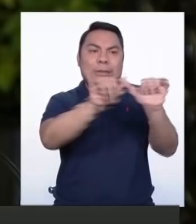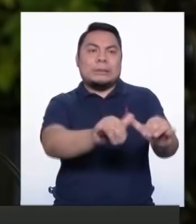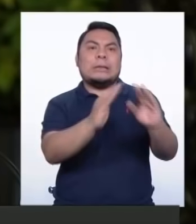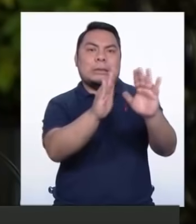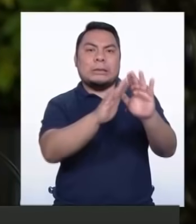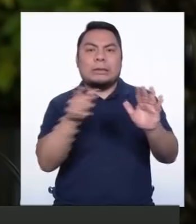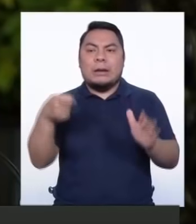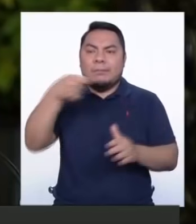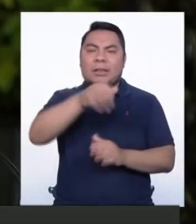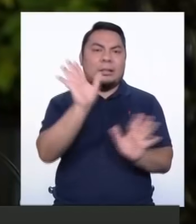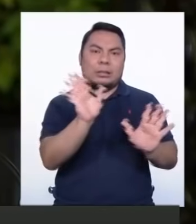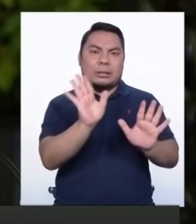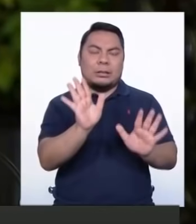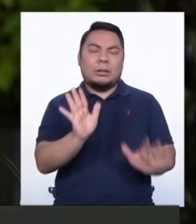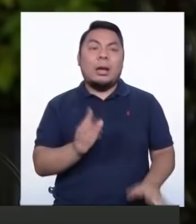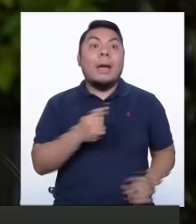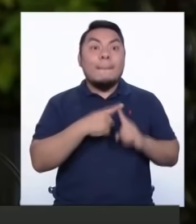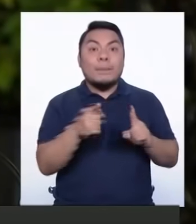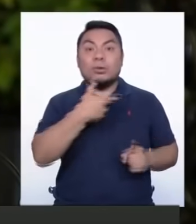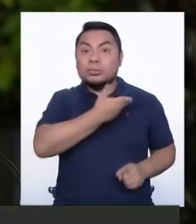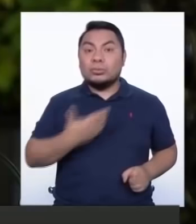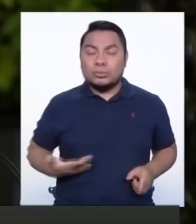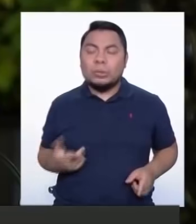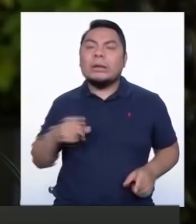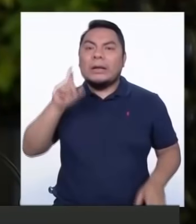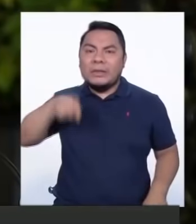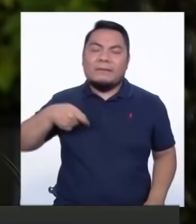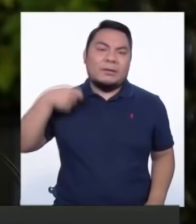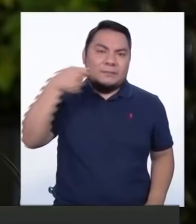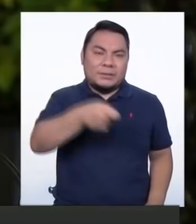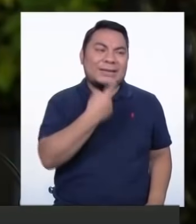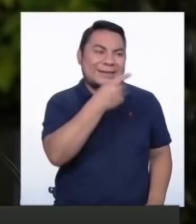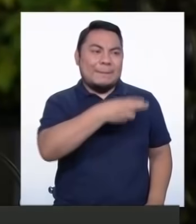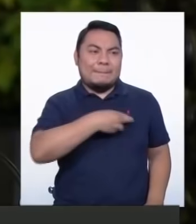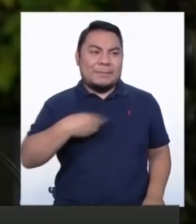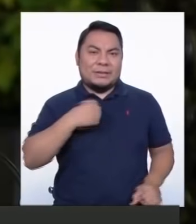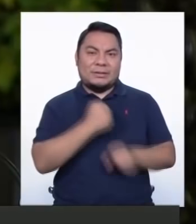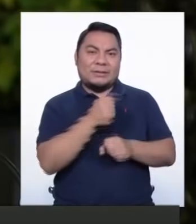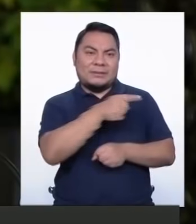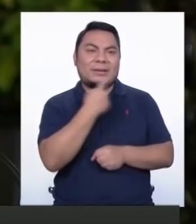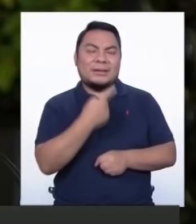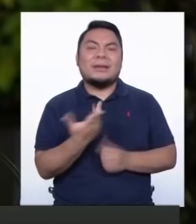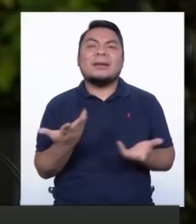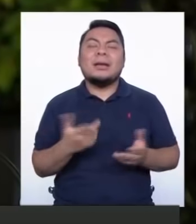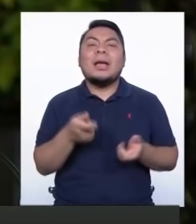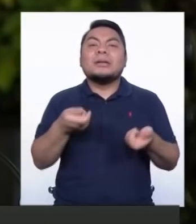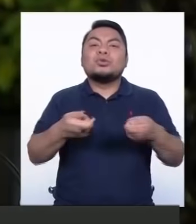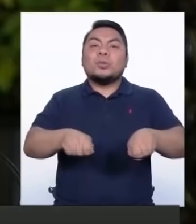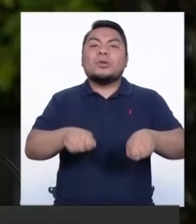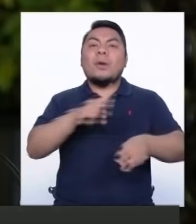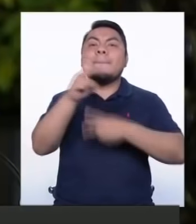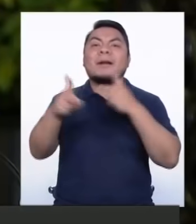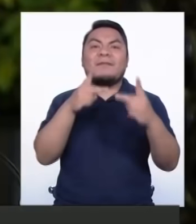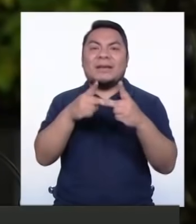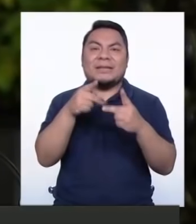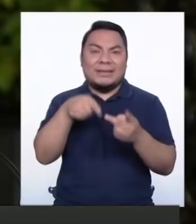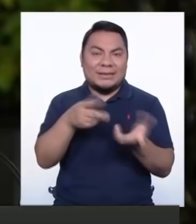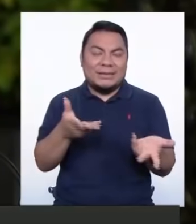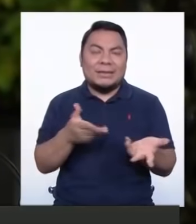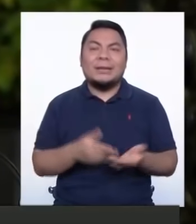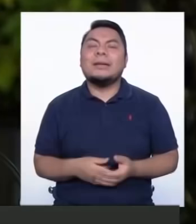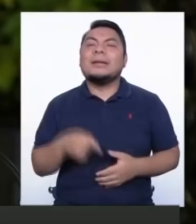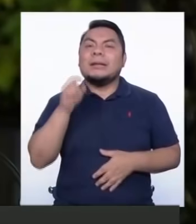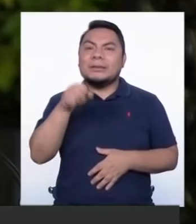ministra Silvia ha detallado, como saben, una vez que se aplica la modalidad de suspensión perfecta, primero se